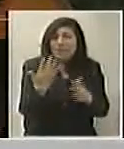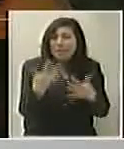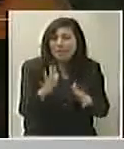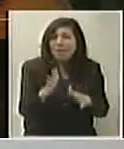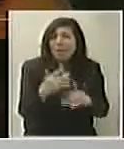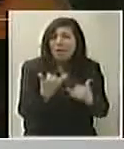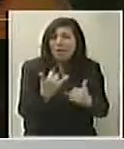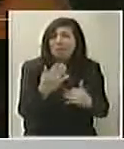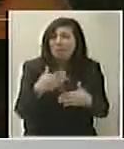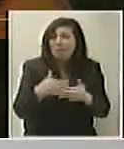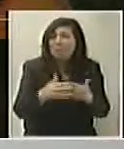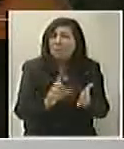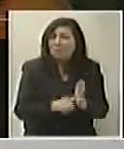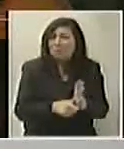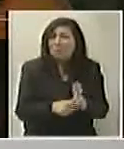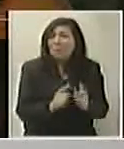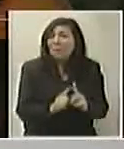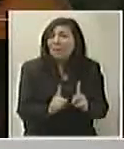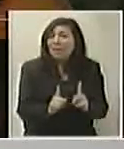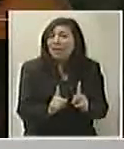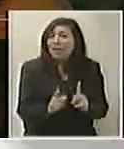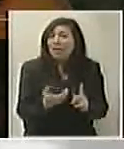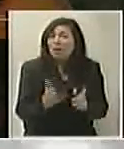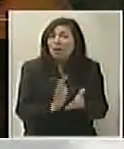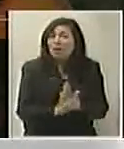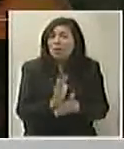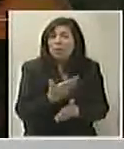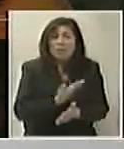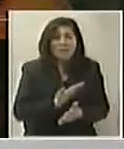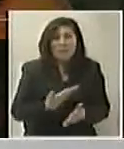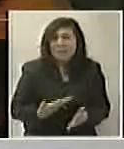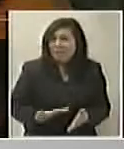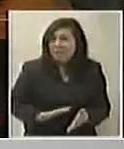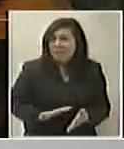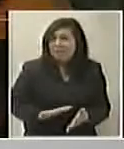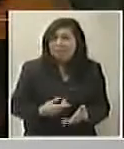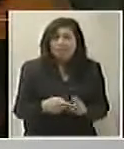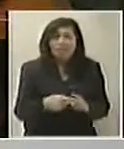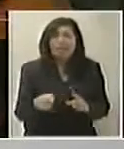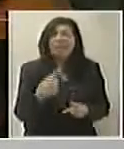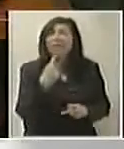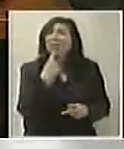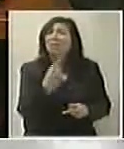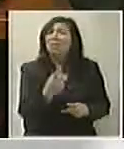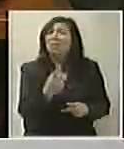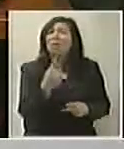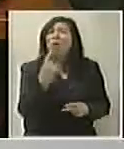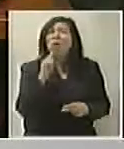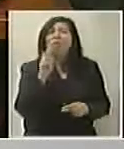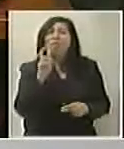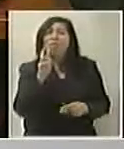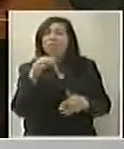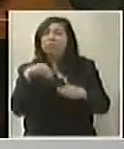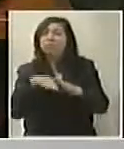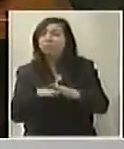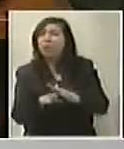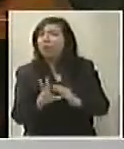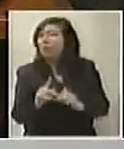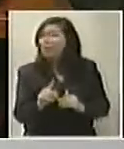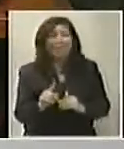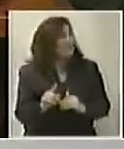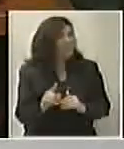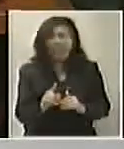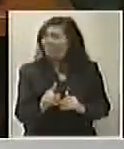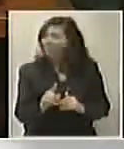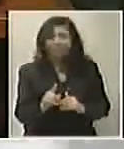a tocar en la bancada, pero es evidente que los socios del gobierno salen a decir que son filtraciones. No,